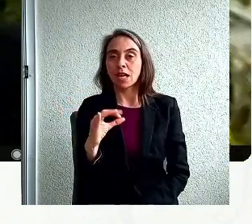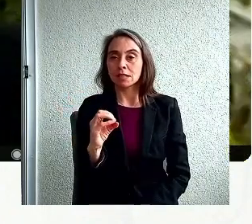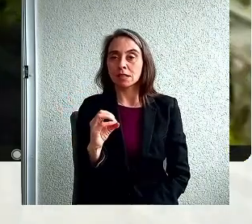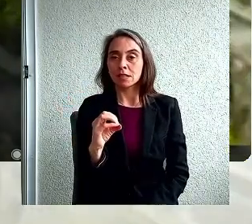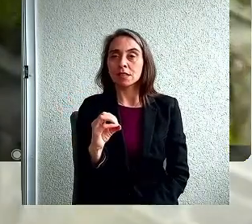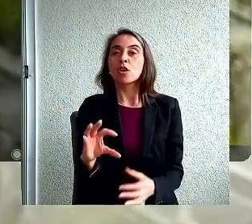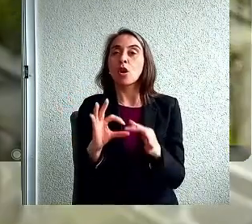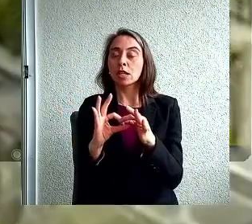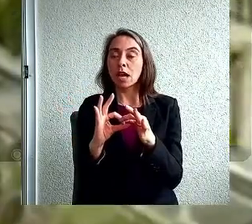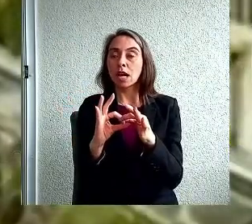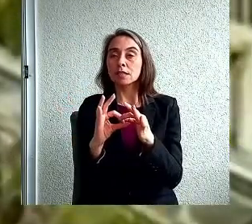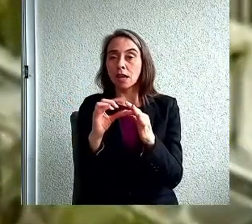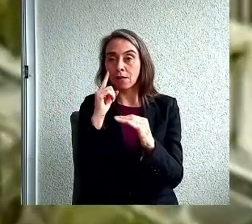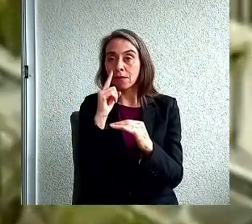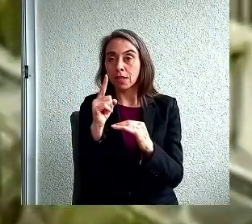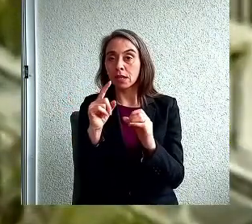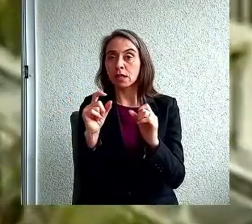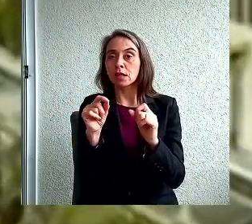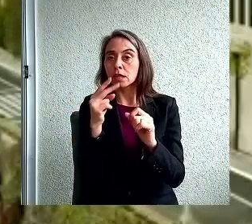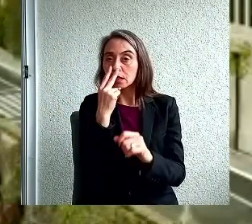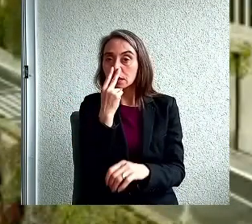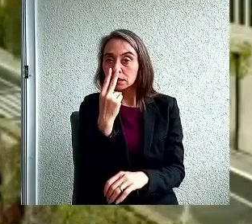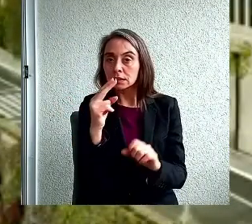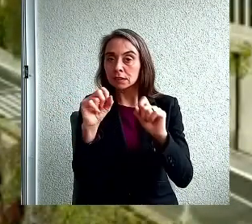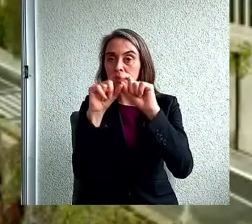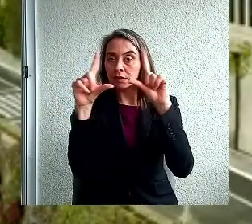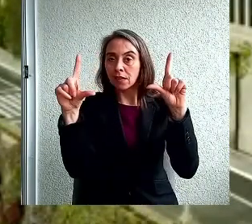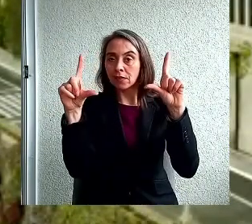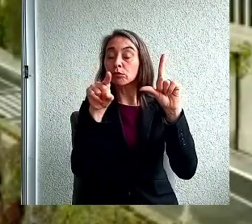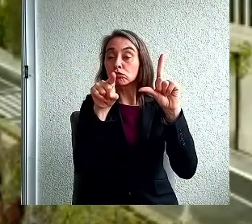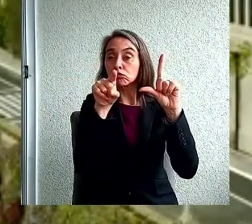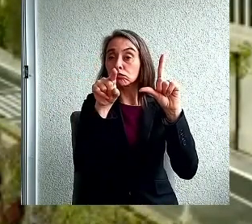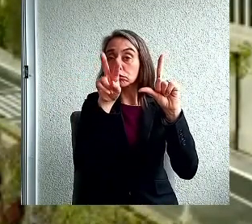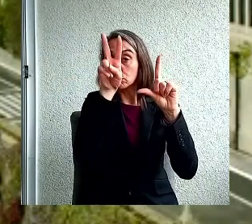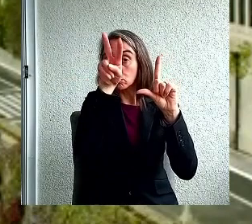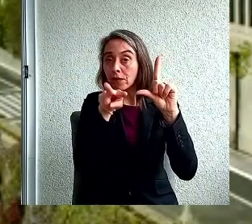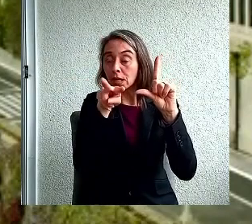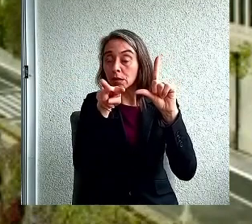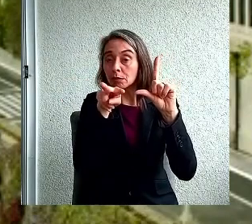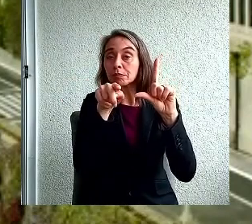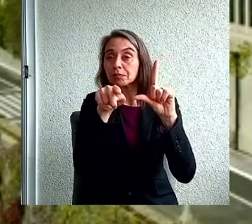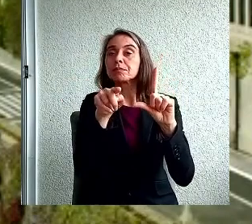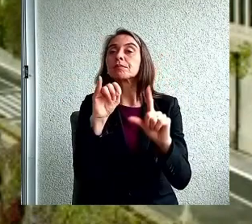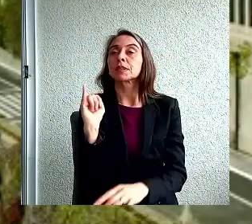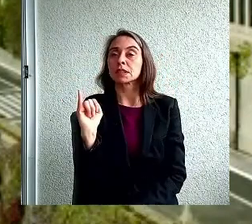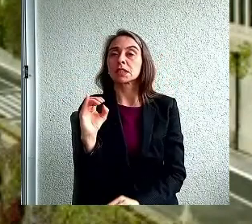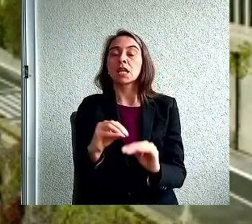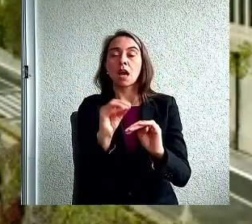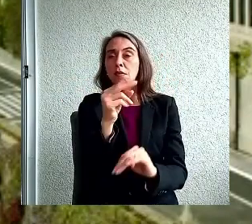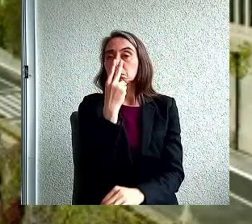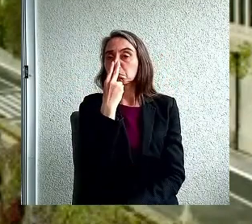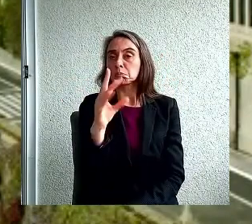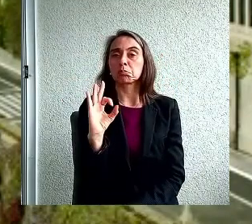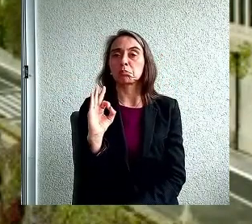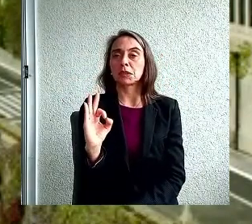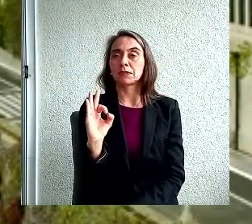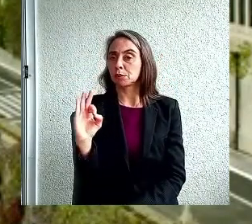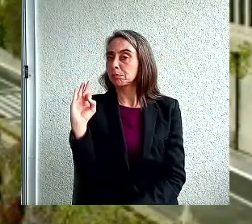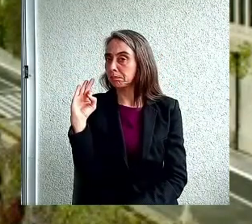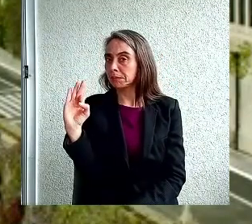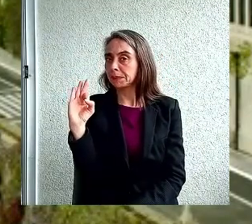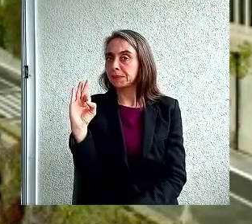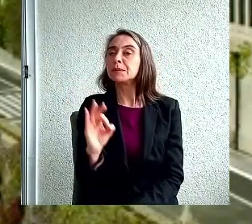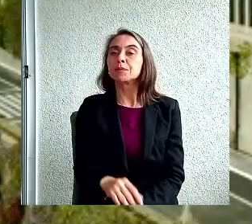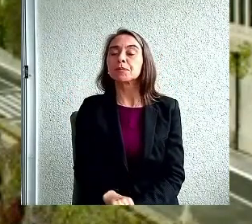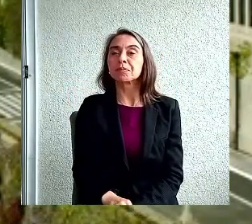Sí, se ve perfecto. Perfecto. Bueno, parto entonces en honor al tiempo, presentándoles justamente esta